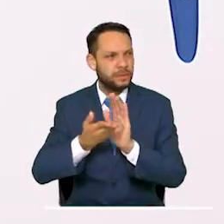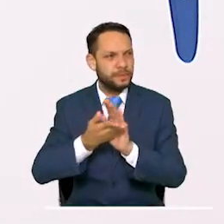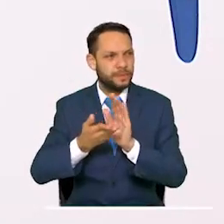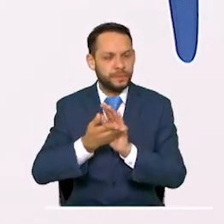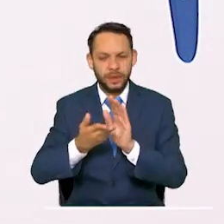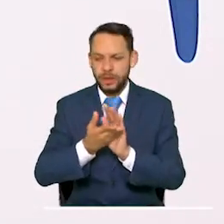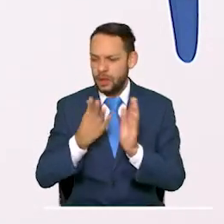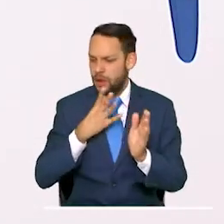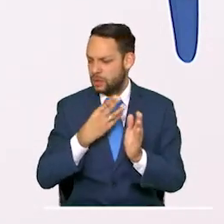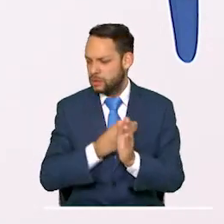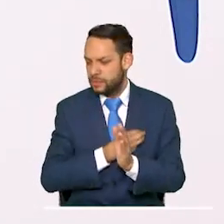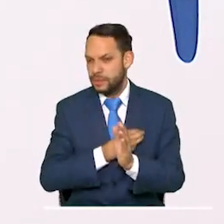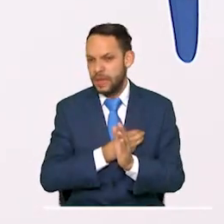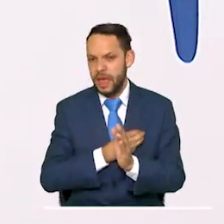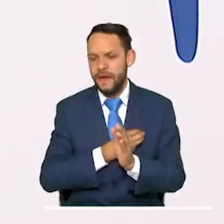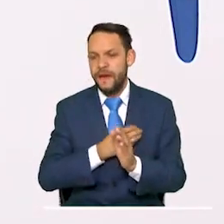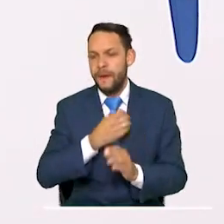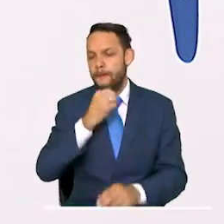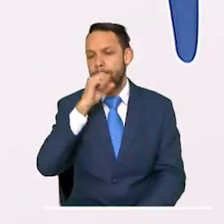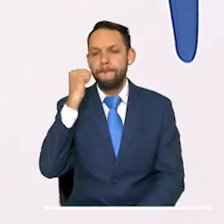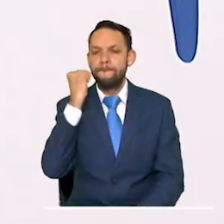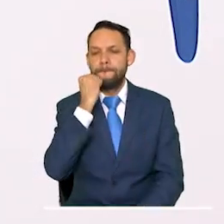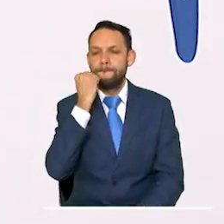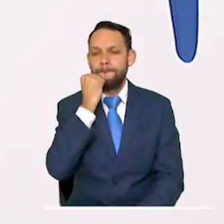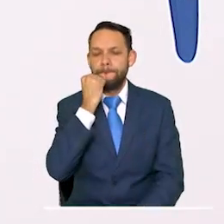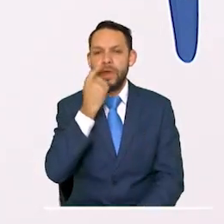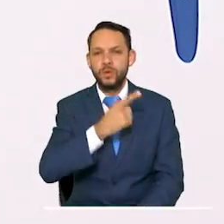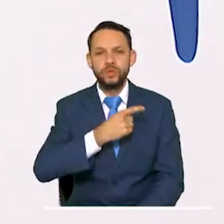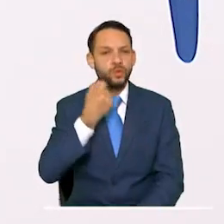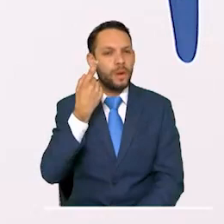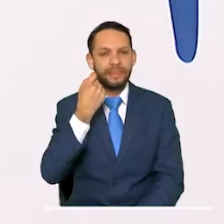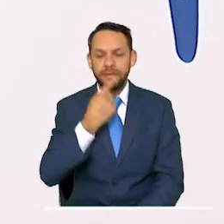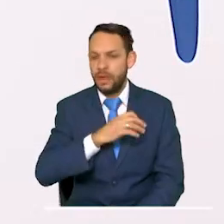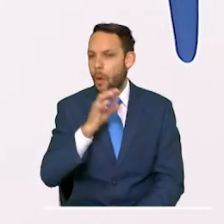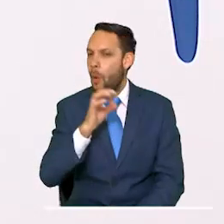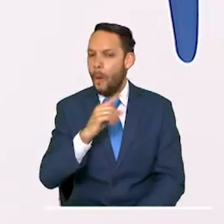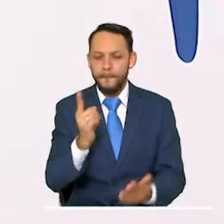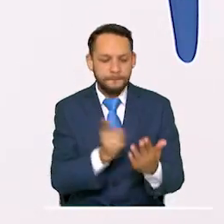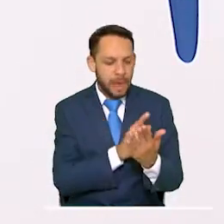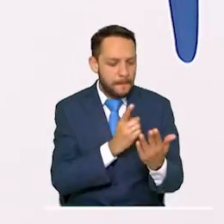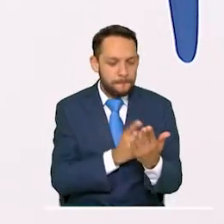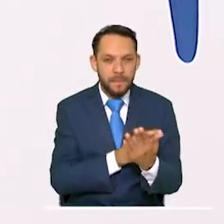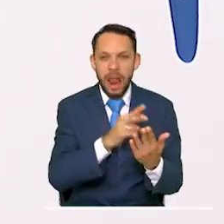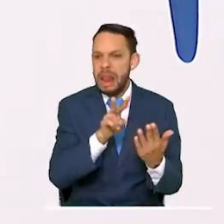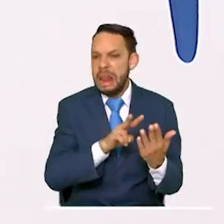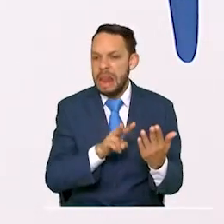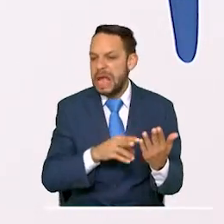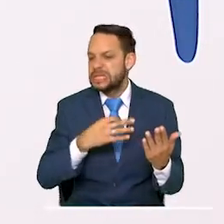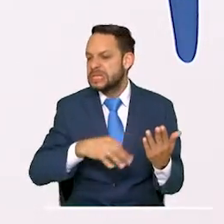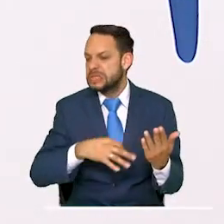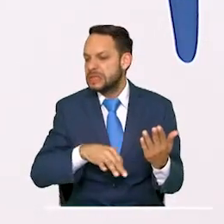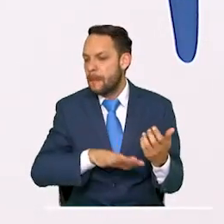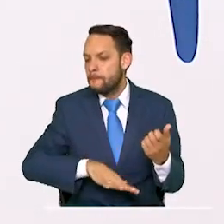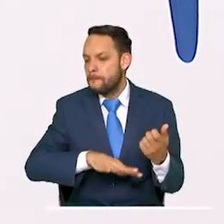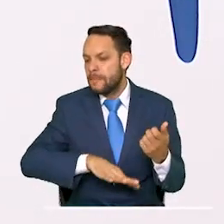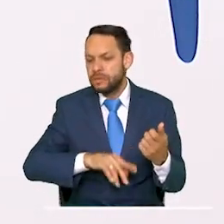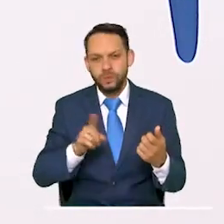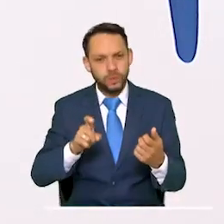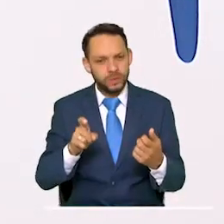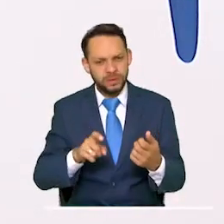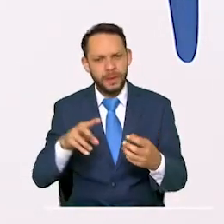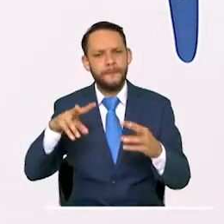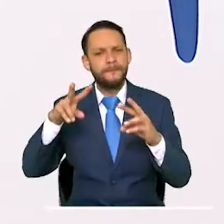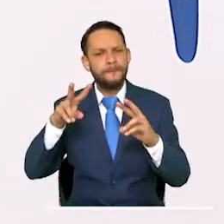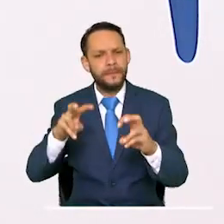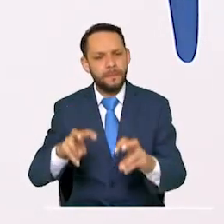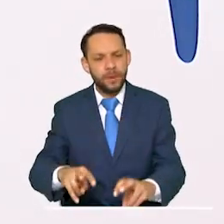estudiando en una revista, en un catálogo. No, fue que yo fui a una reunión